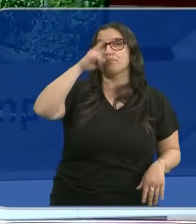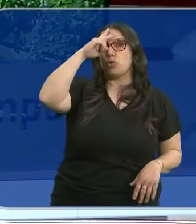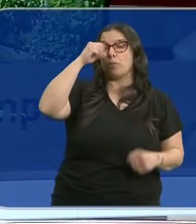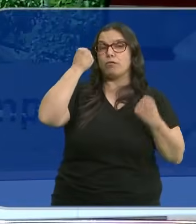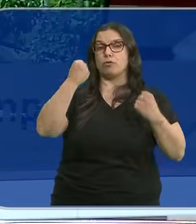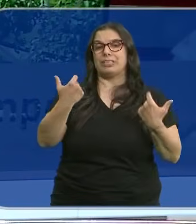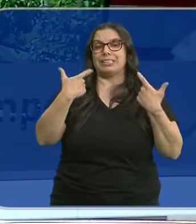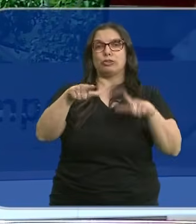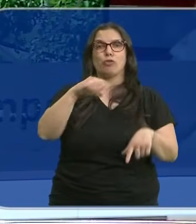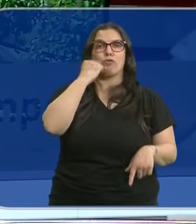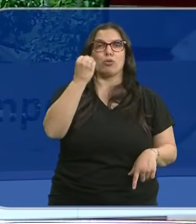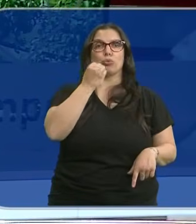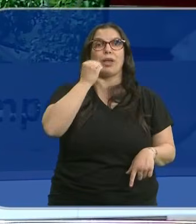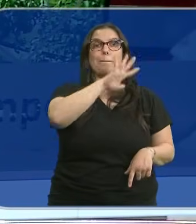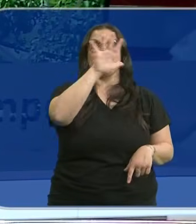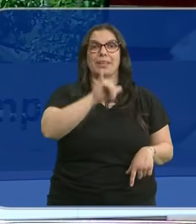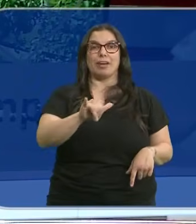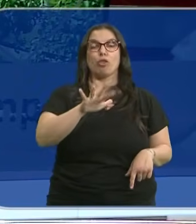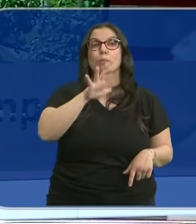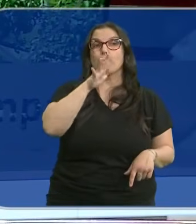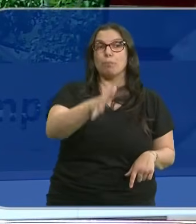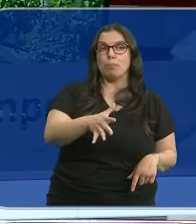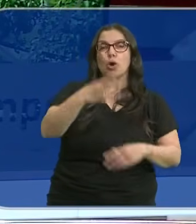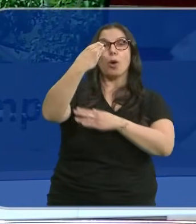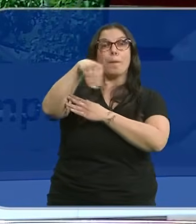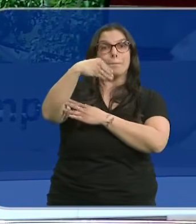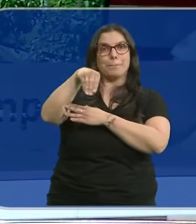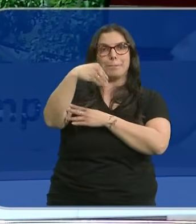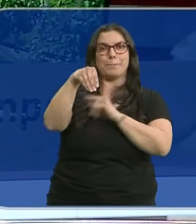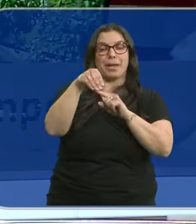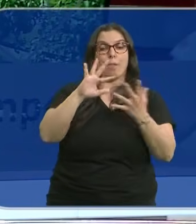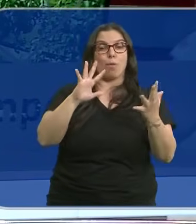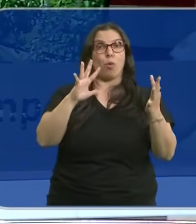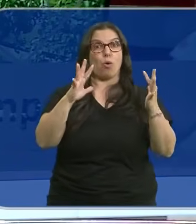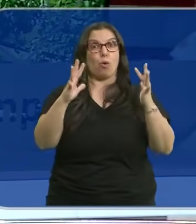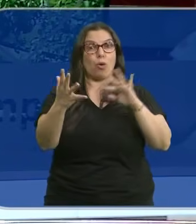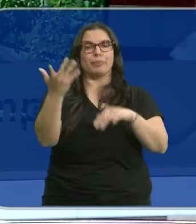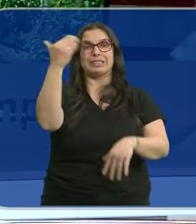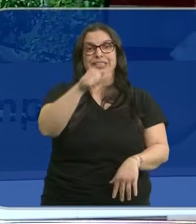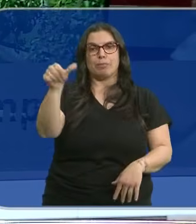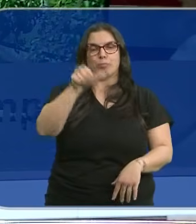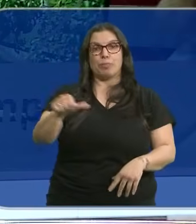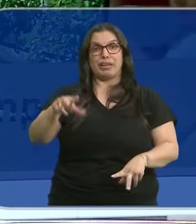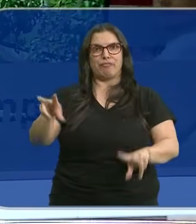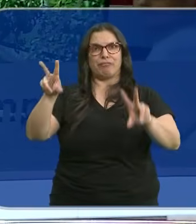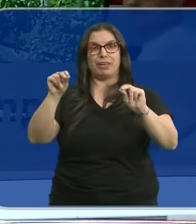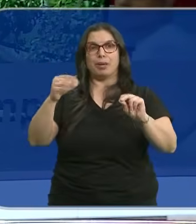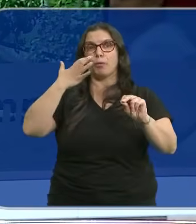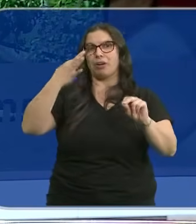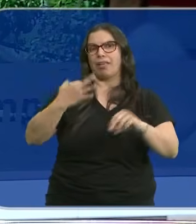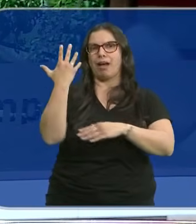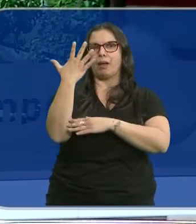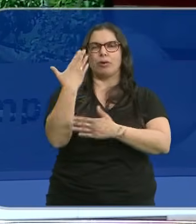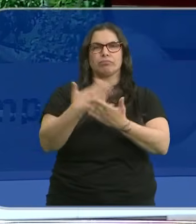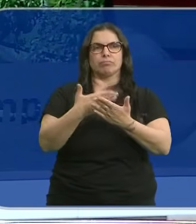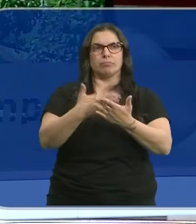Preocupación en el sector fruticultor del Bierzo por el cuajado en la pera conferencia. Ese proceso, que acabará en las próximas semanas, está demostrando que los árboles dan